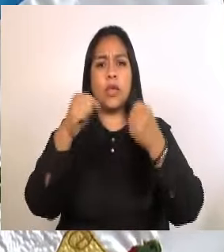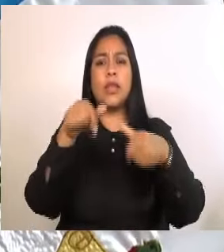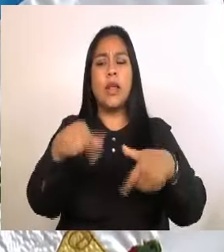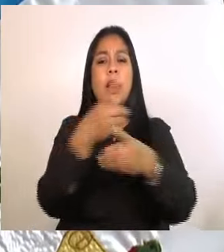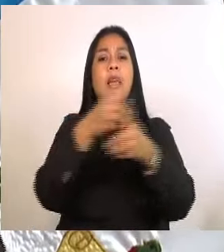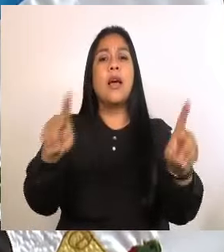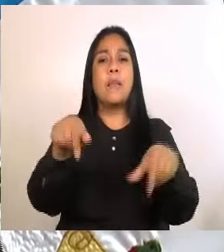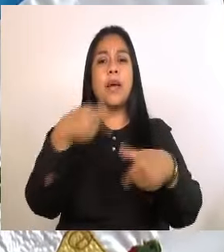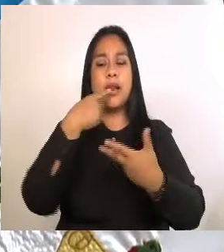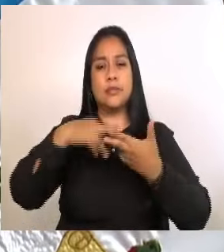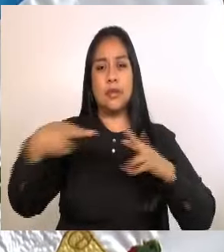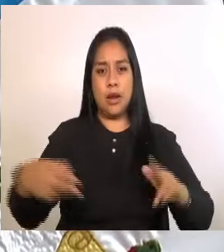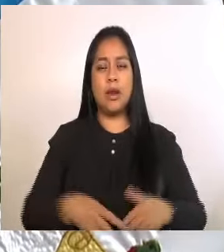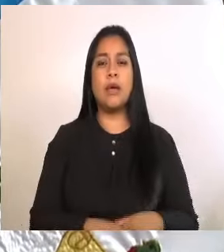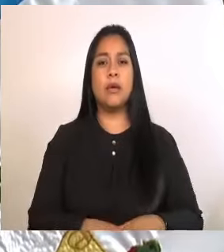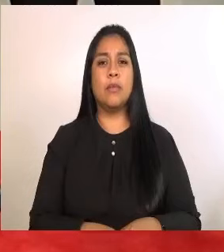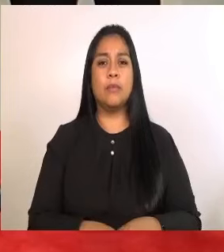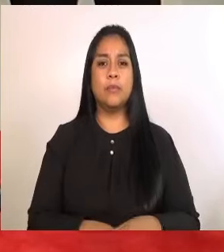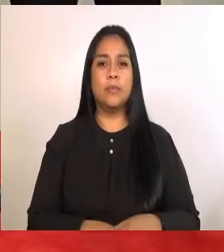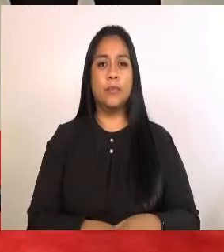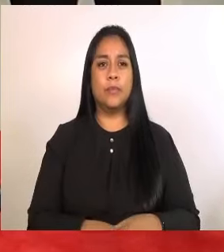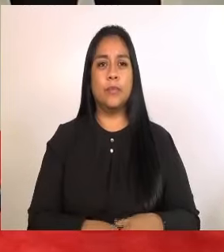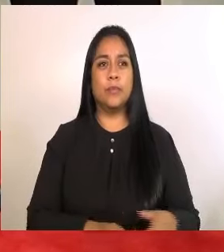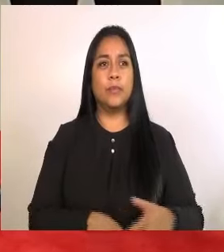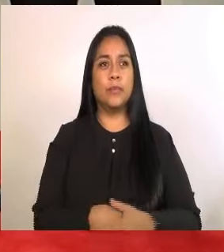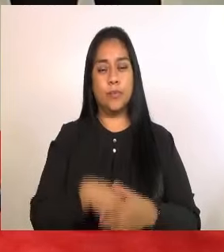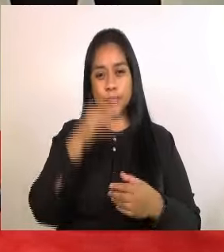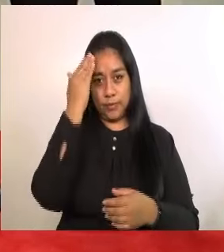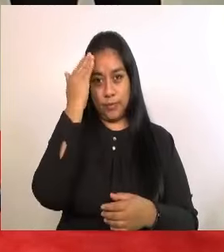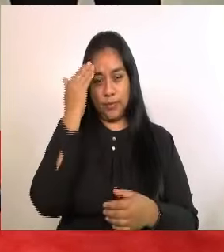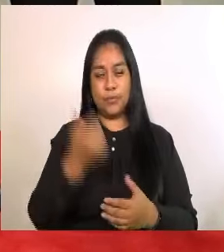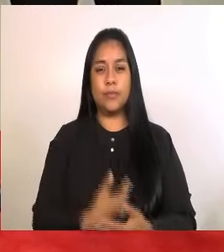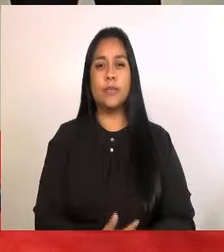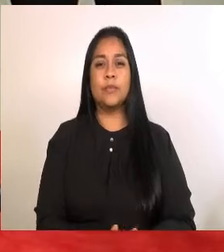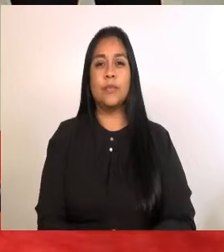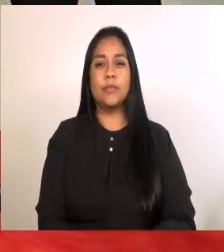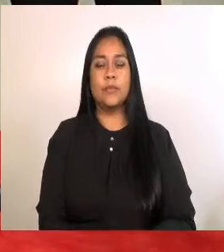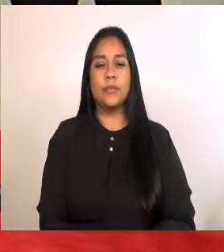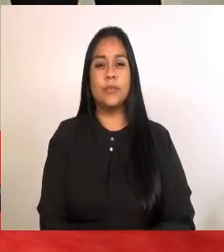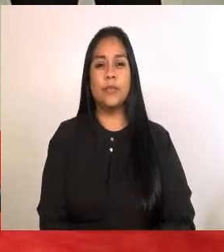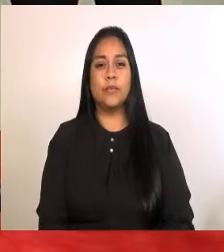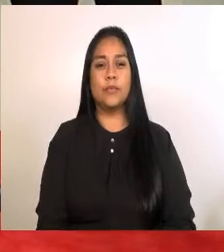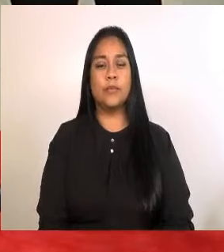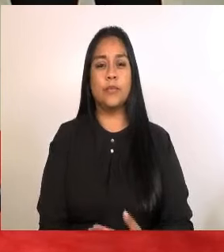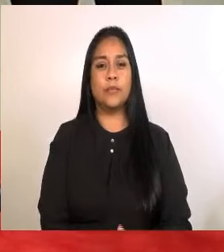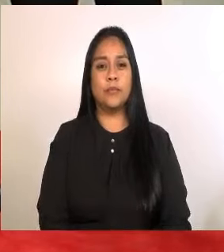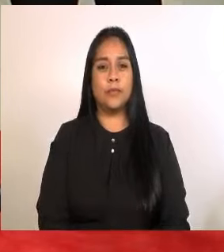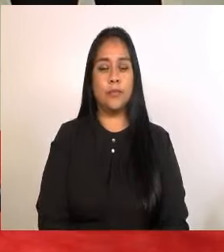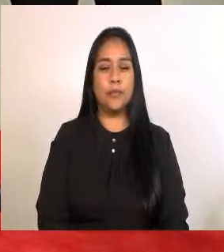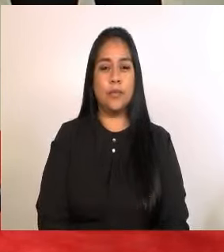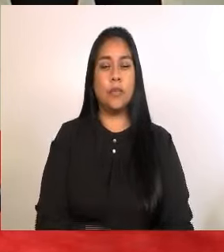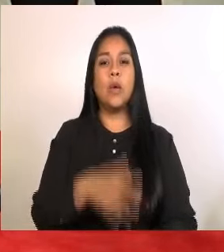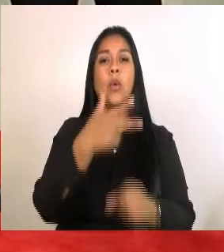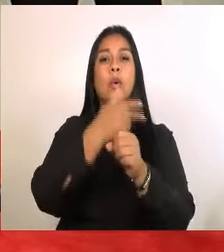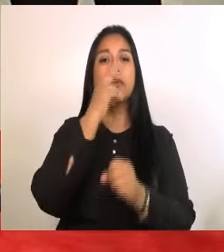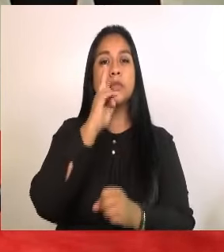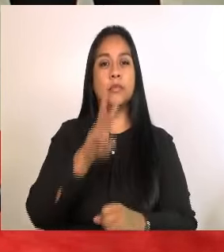democracia en la región. Muchas gracias. Continuamos. con Henry Montenegro de